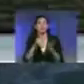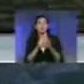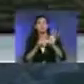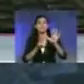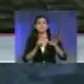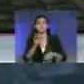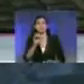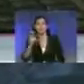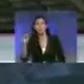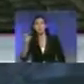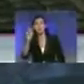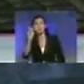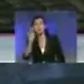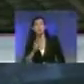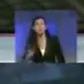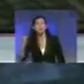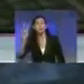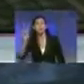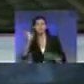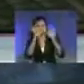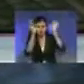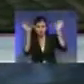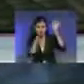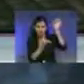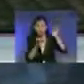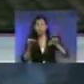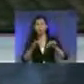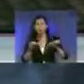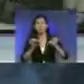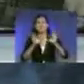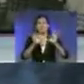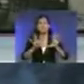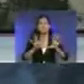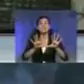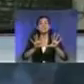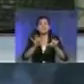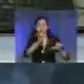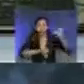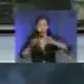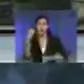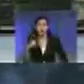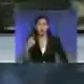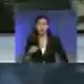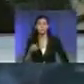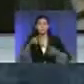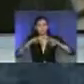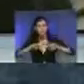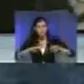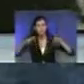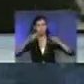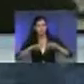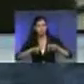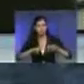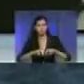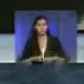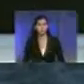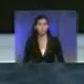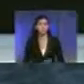24.600 metros cuadrados, están 10 laboratorios. 10 laboratorios de investigación criminalística de primer